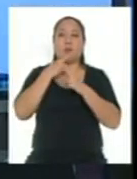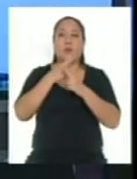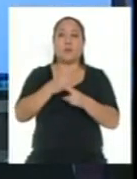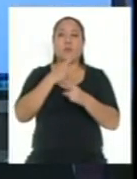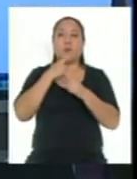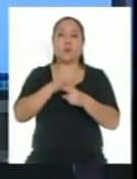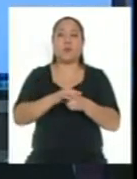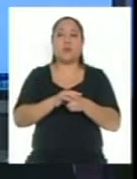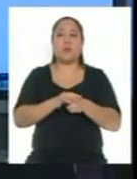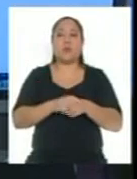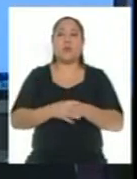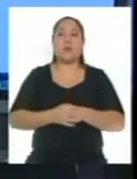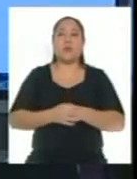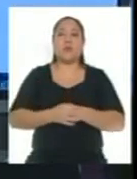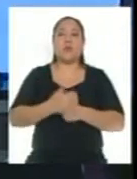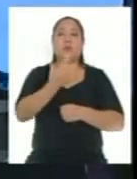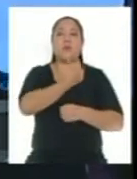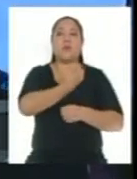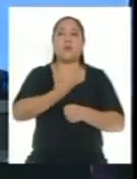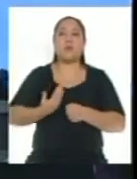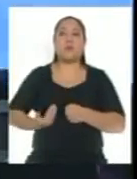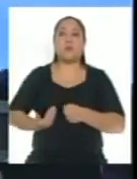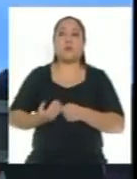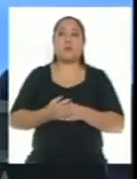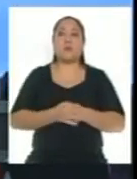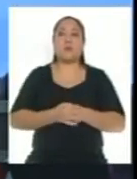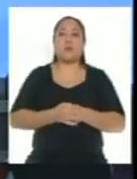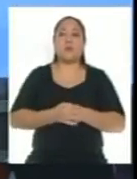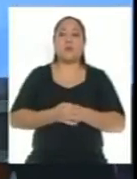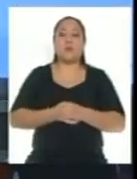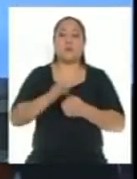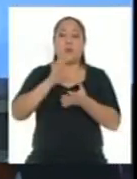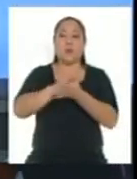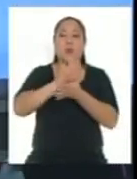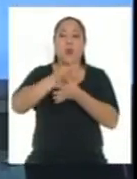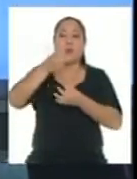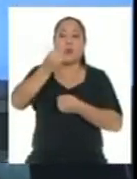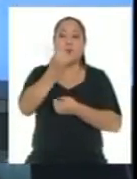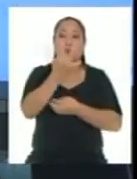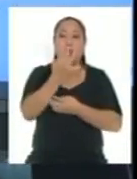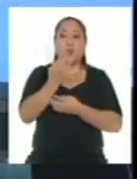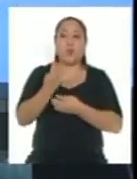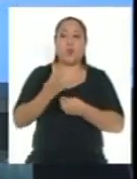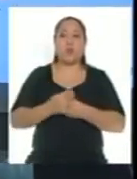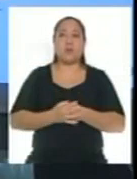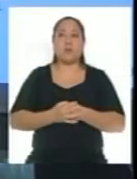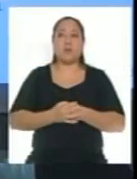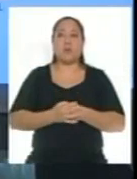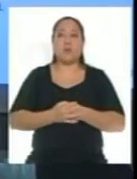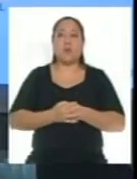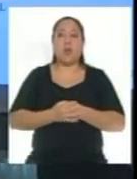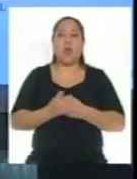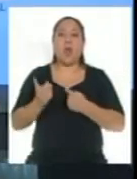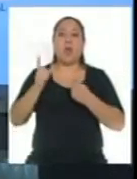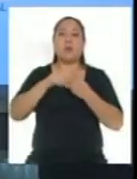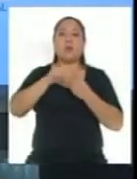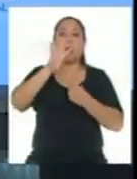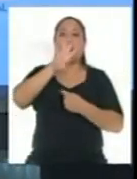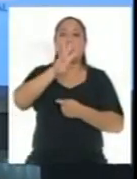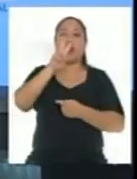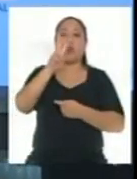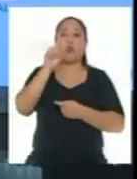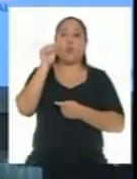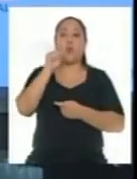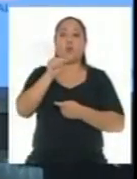Resultados de fórmula presidencial. Actas contabilizadas al